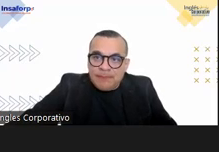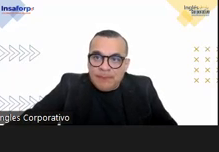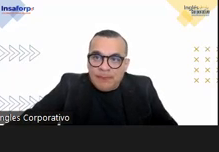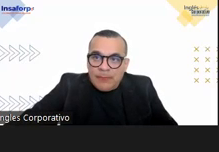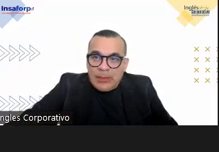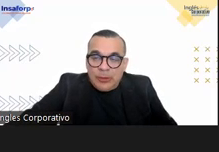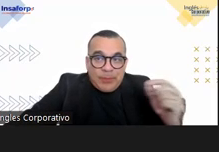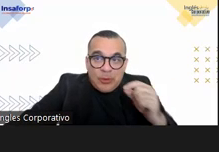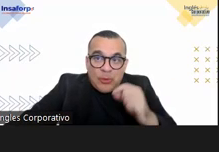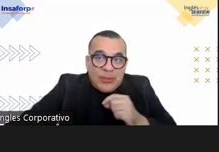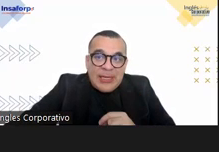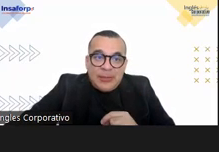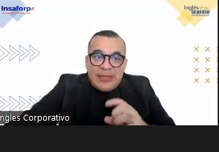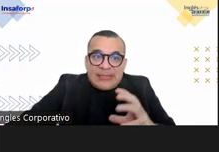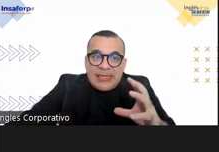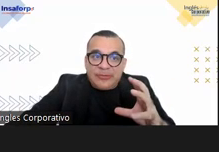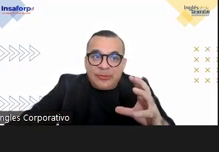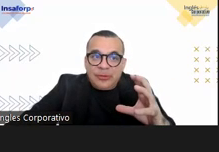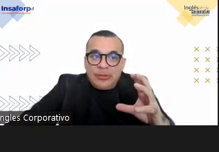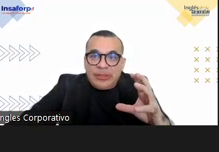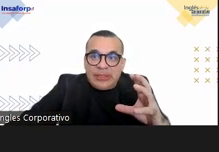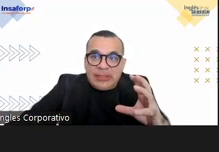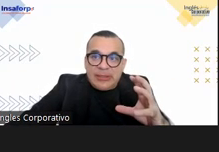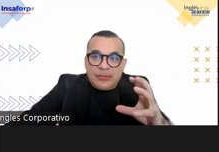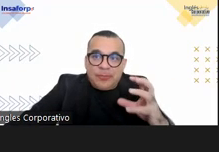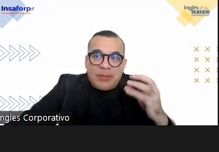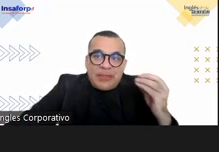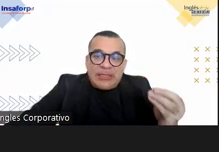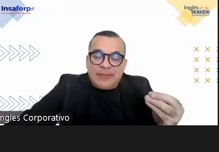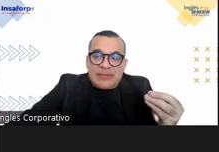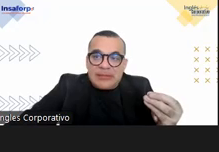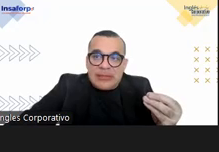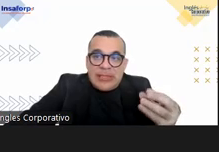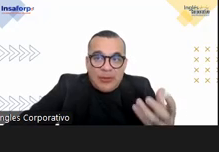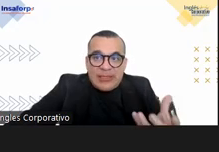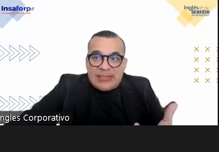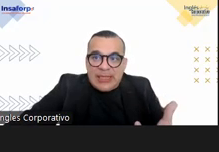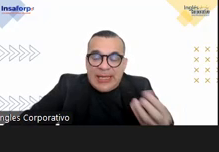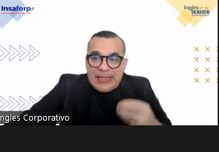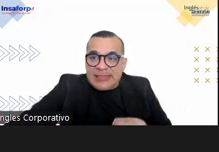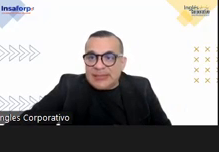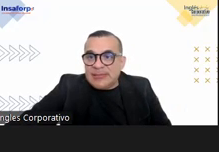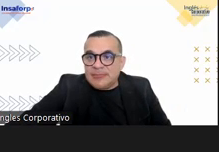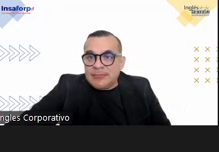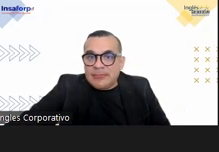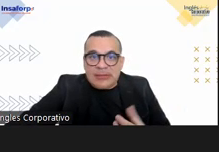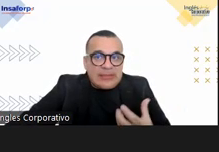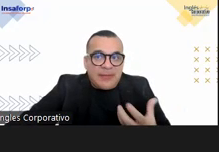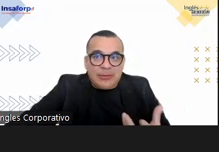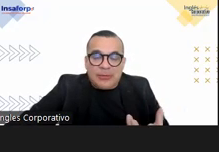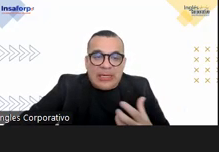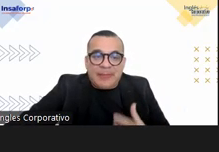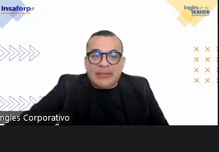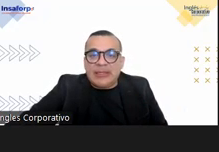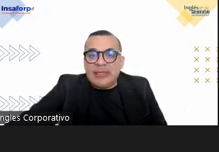empresas, pero no cuidaron en este caso sus perspectivas y ahora están en crisis.